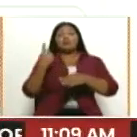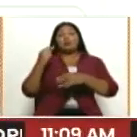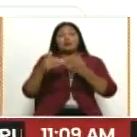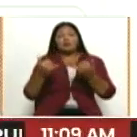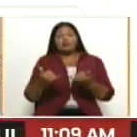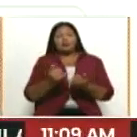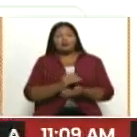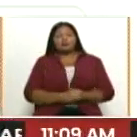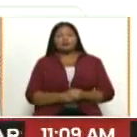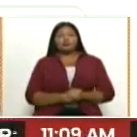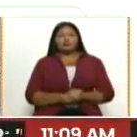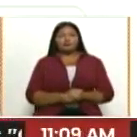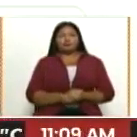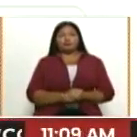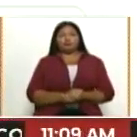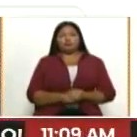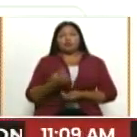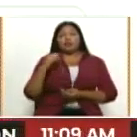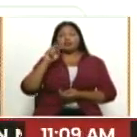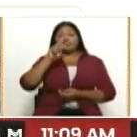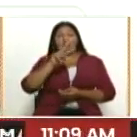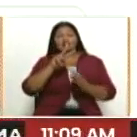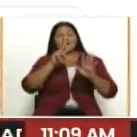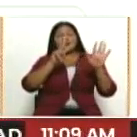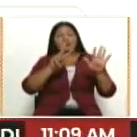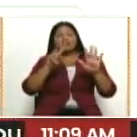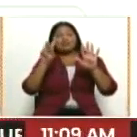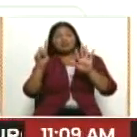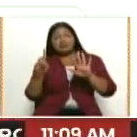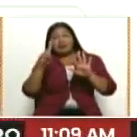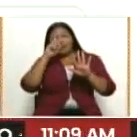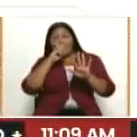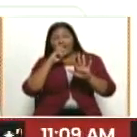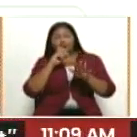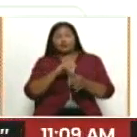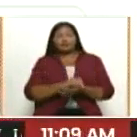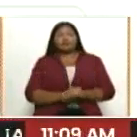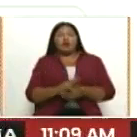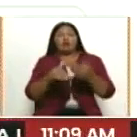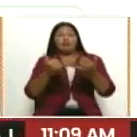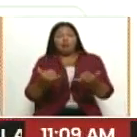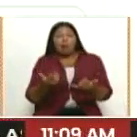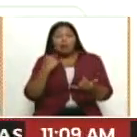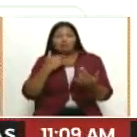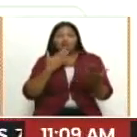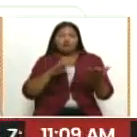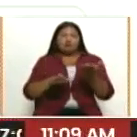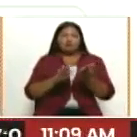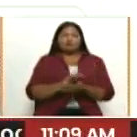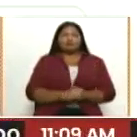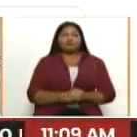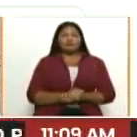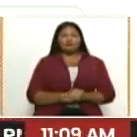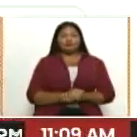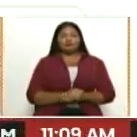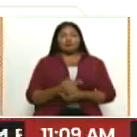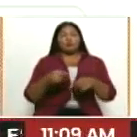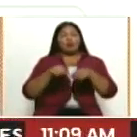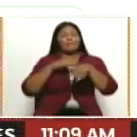Roberto tenía 76 años, ¿no?, hasta el momento. Fíjense, Jorge Arriaza,